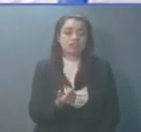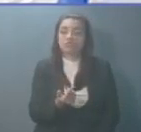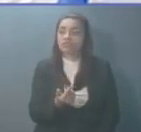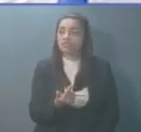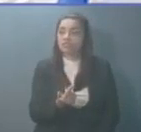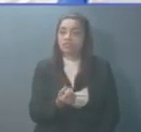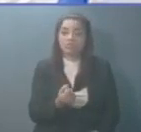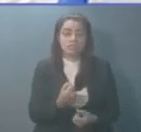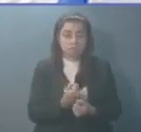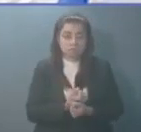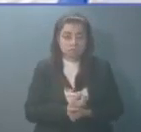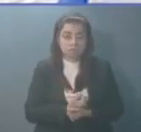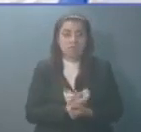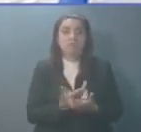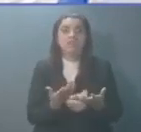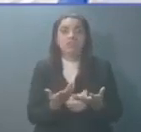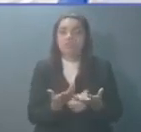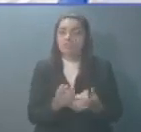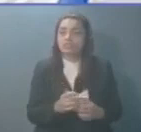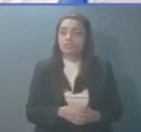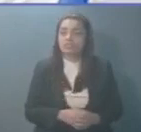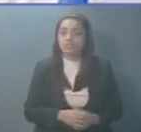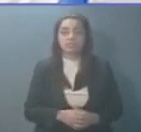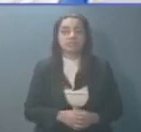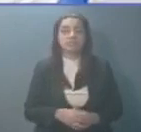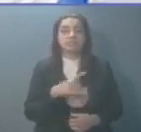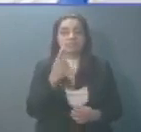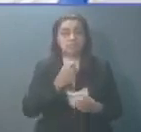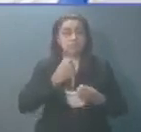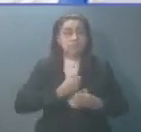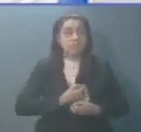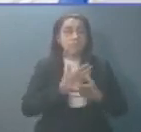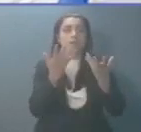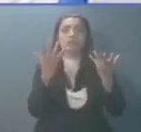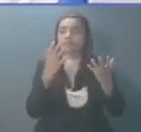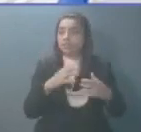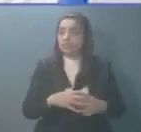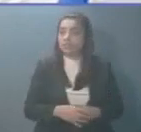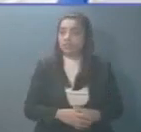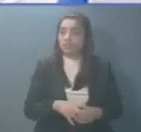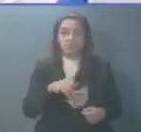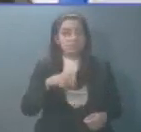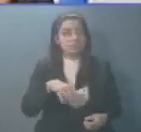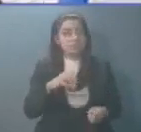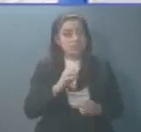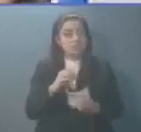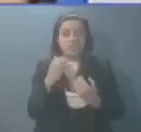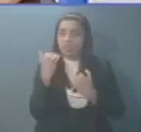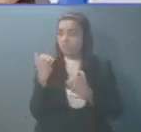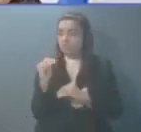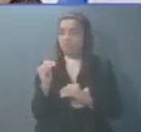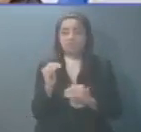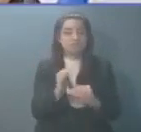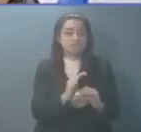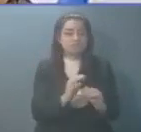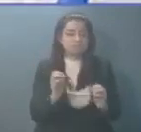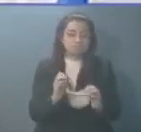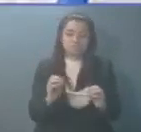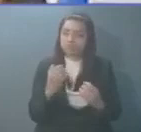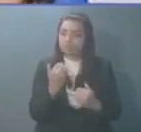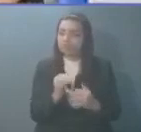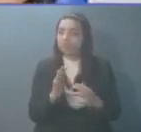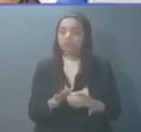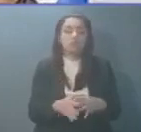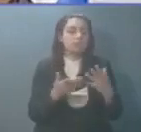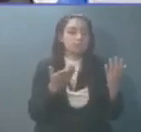de expresión, la libertad de prensa. Aquí nadie restringe a nadie para